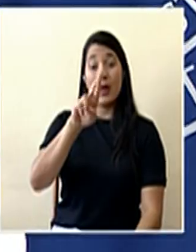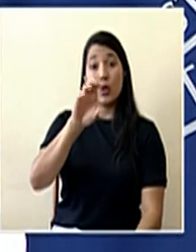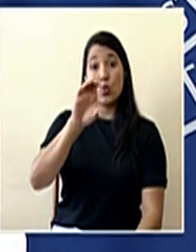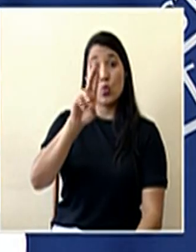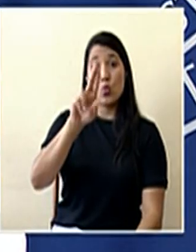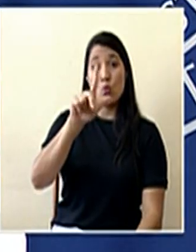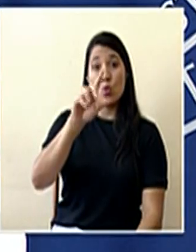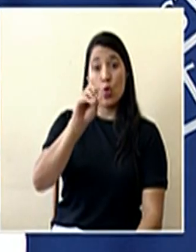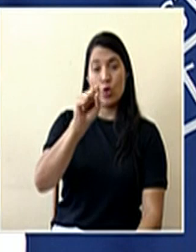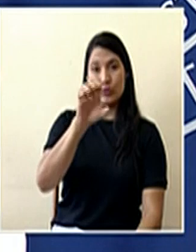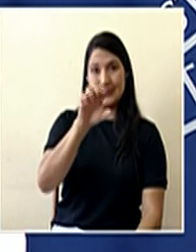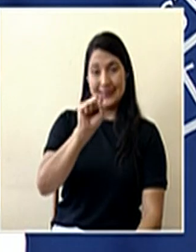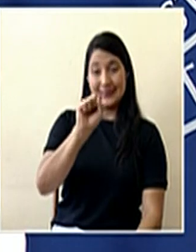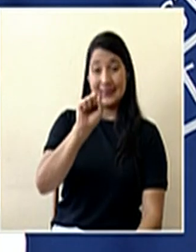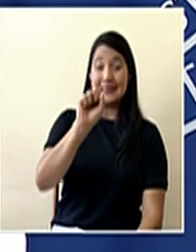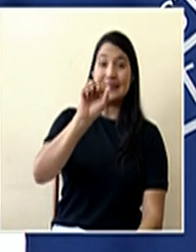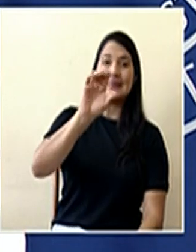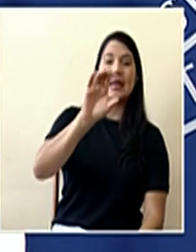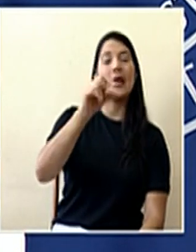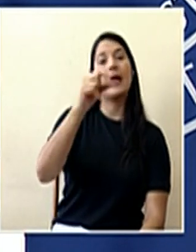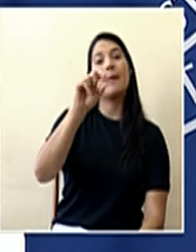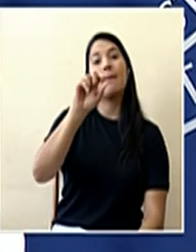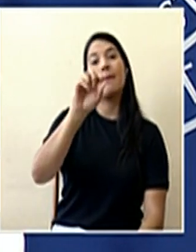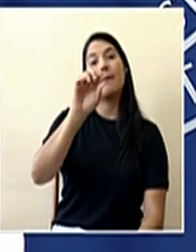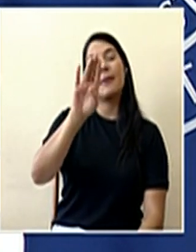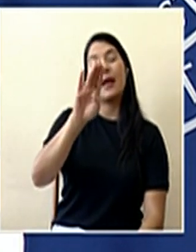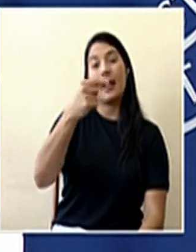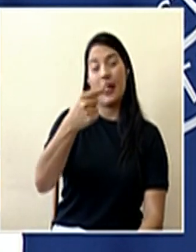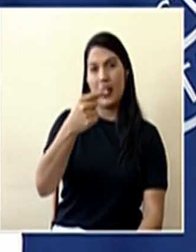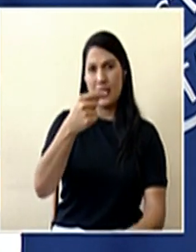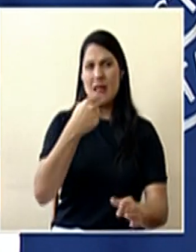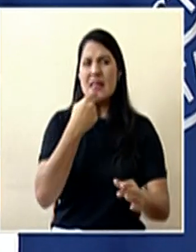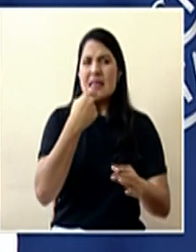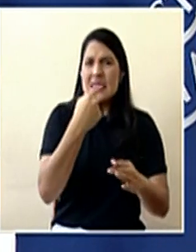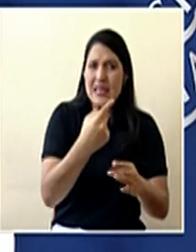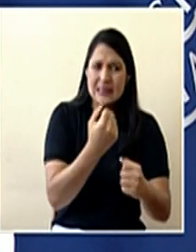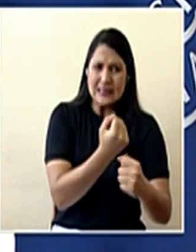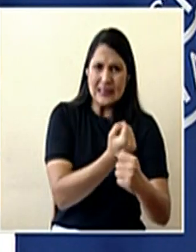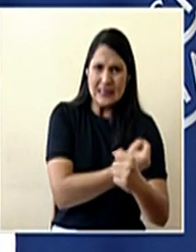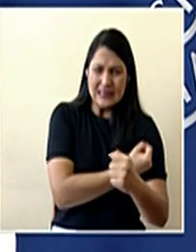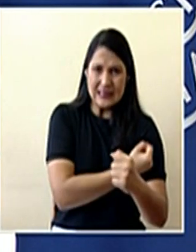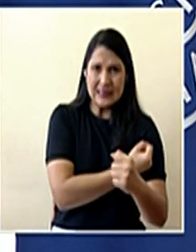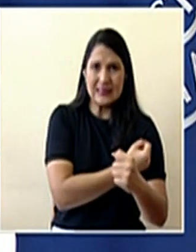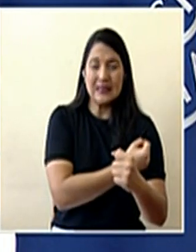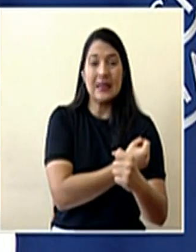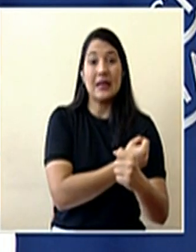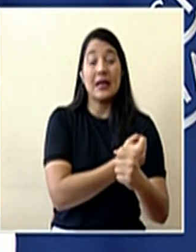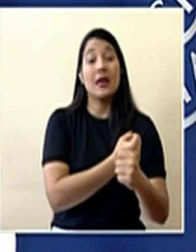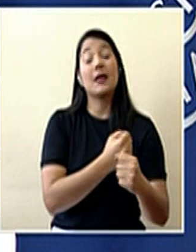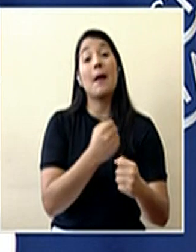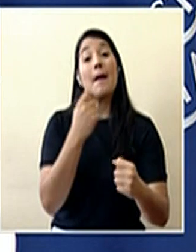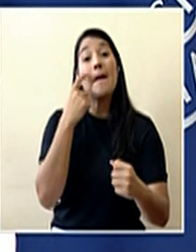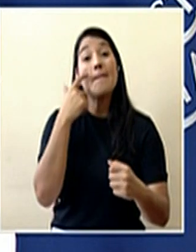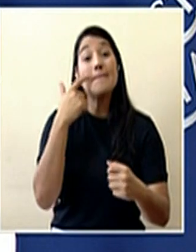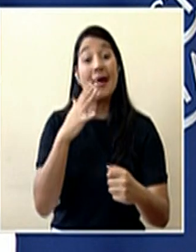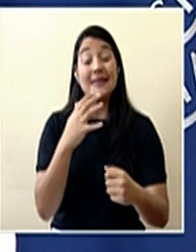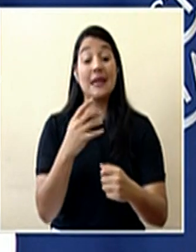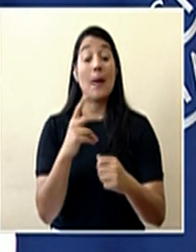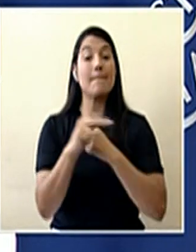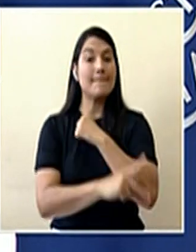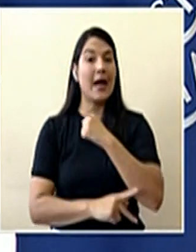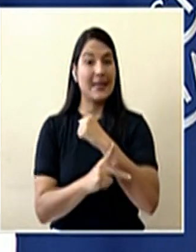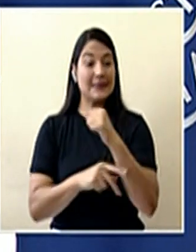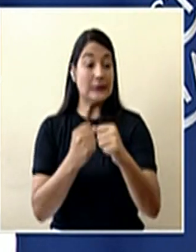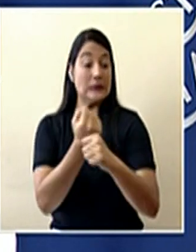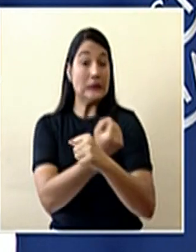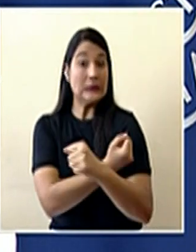COVID-19. Se dice que la vacuna puede producir una amplia protección contra las infecciones, por lo que los países que la aplican se verán menos afectados. ¿Cuál